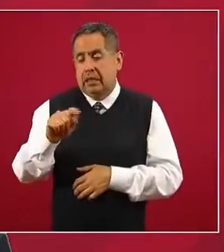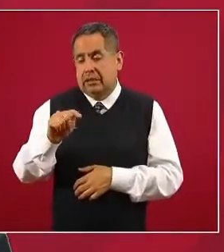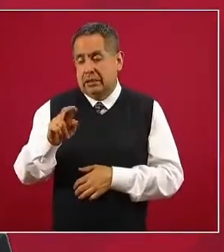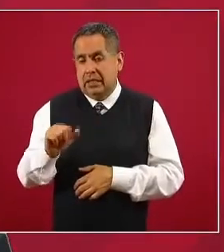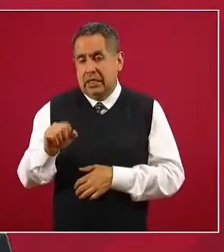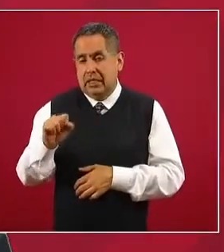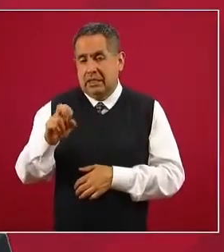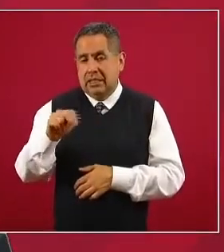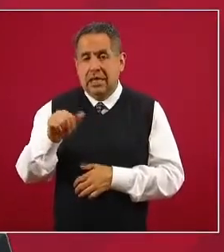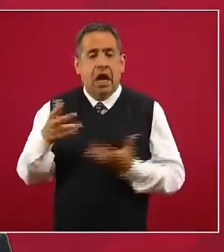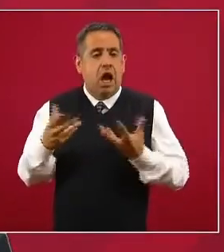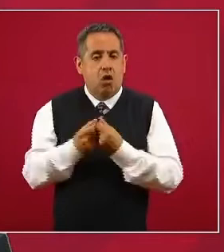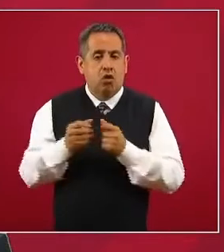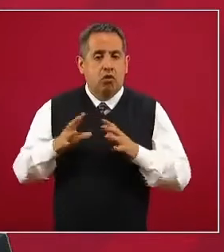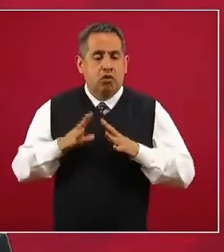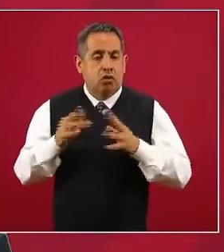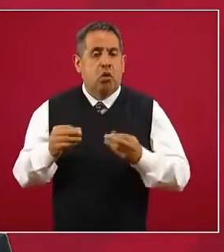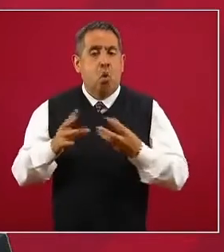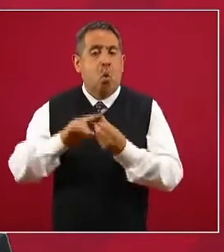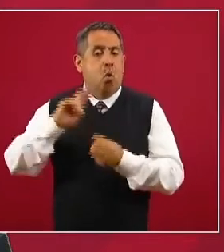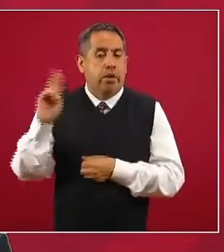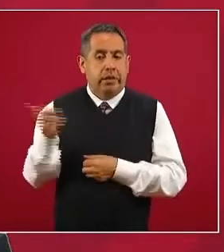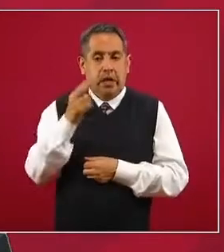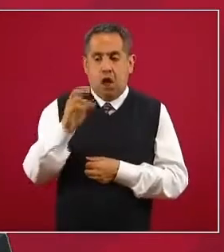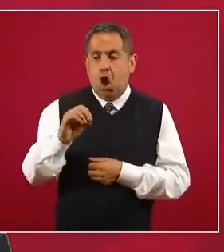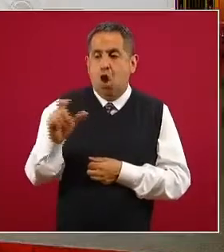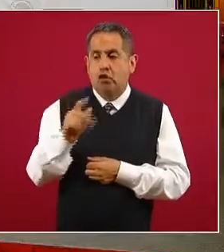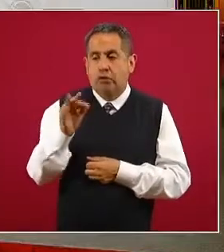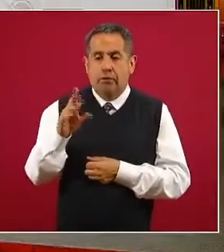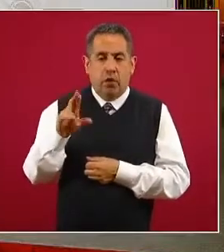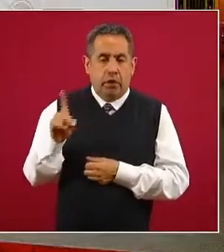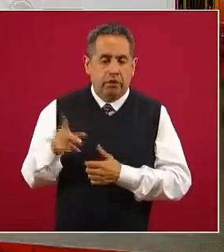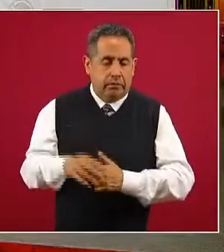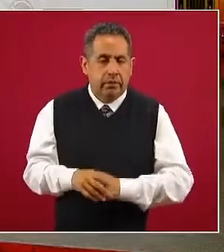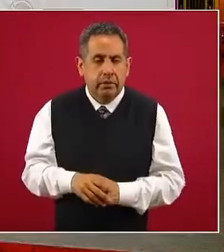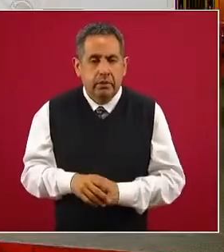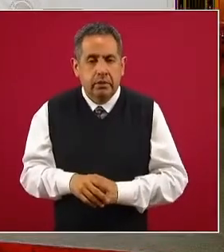en asociación con la Universidad de Oxford.